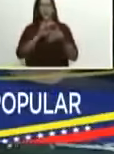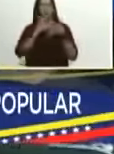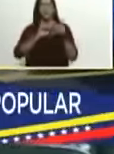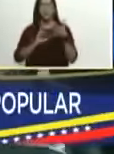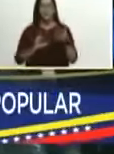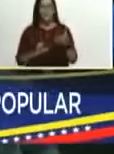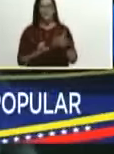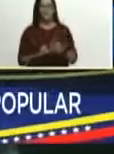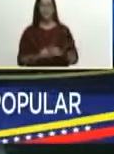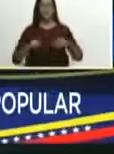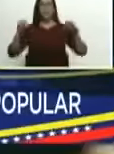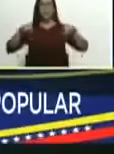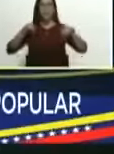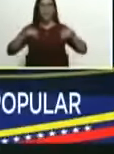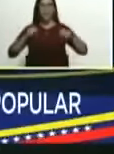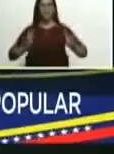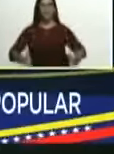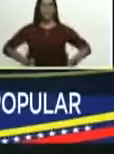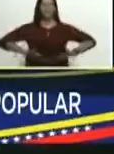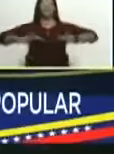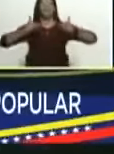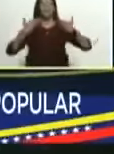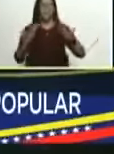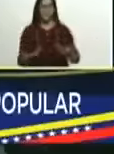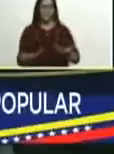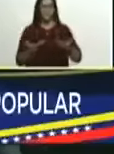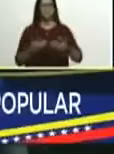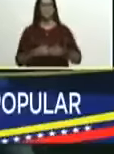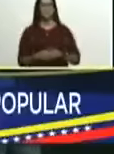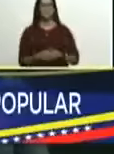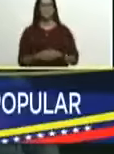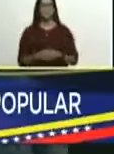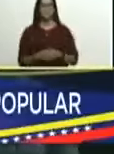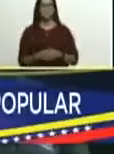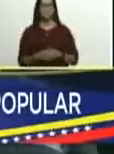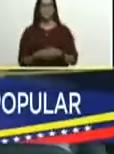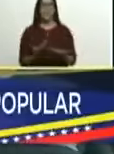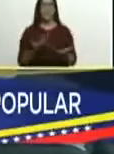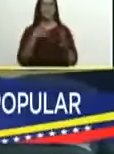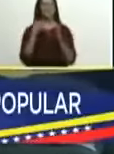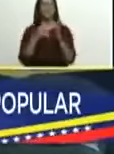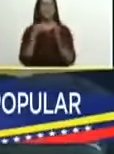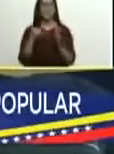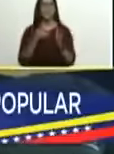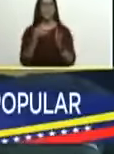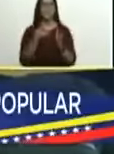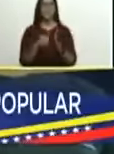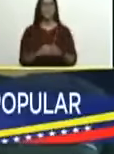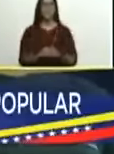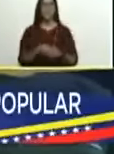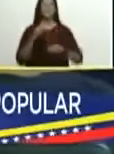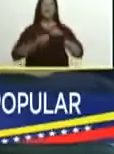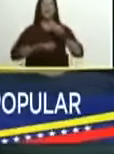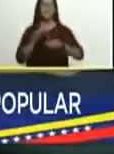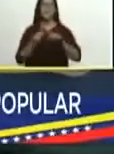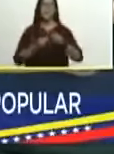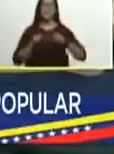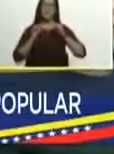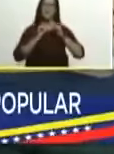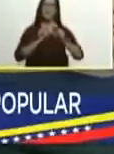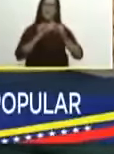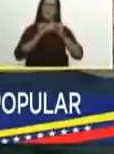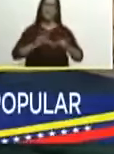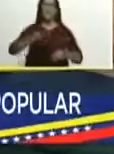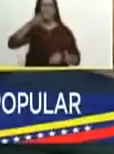herramientas con este levantamiento a las instituciones para hacerle seguimiento